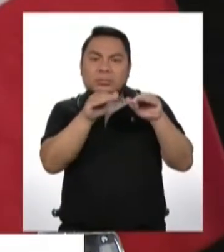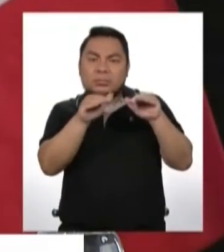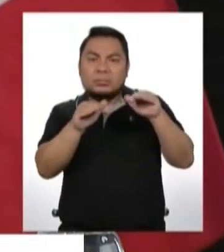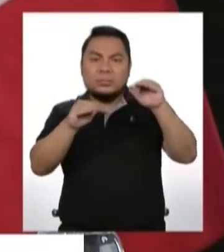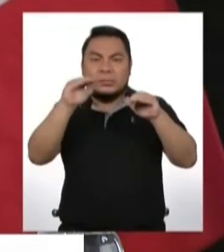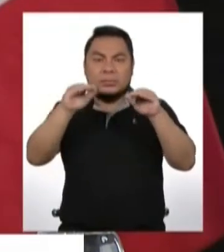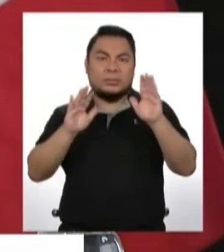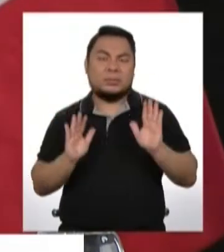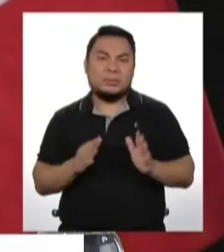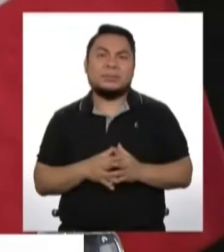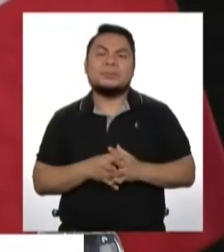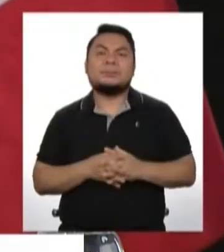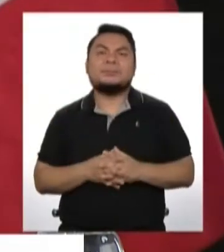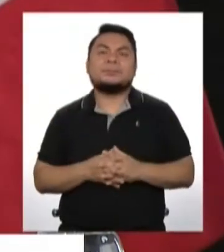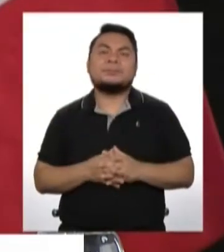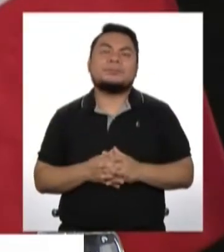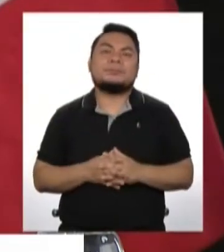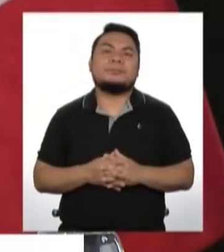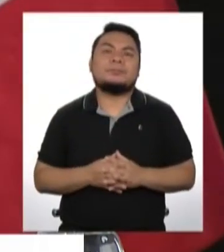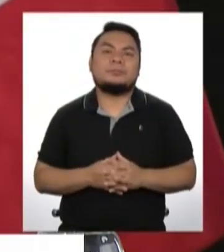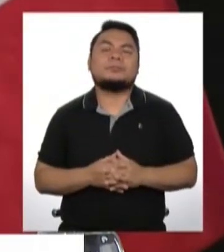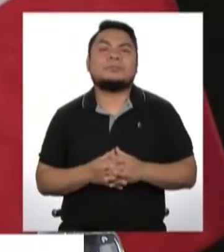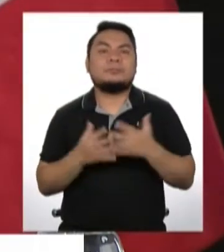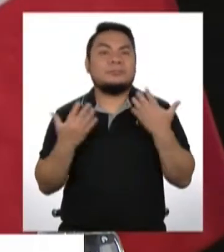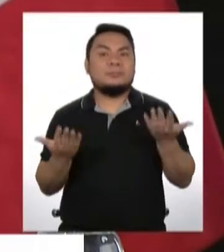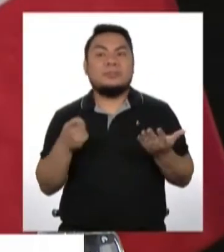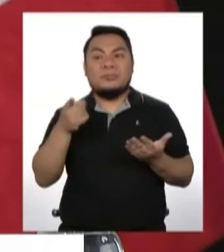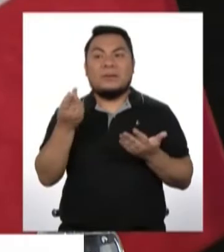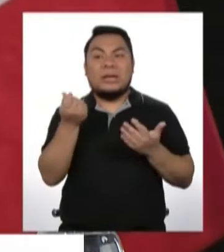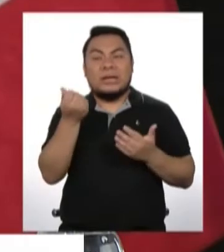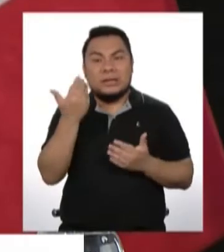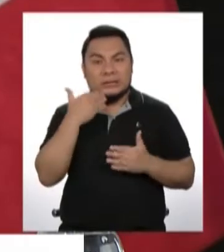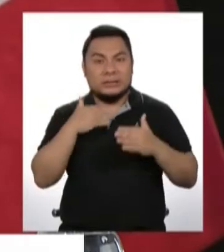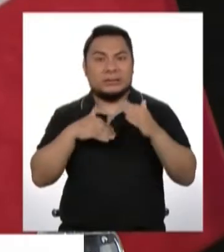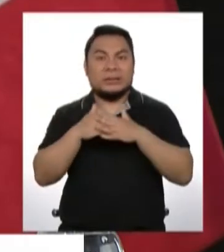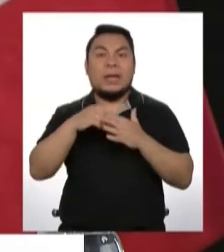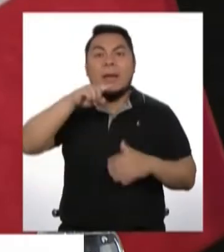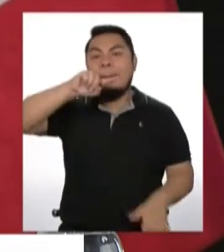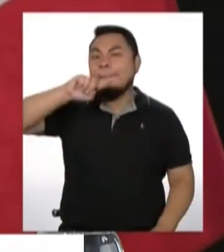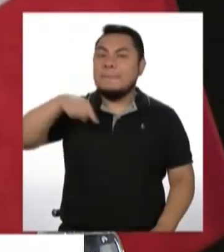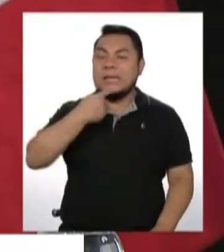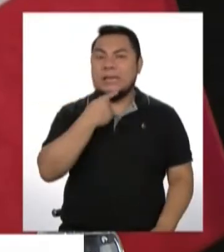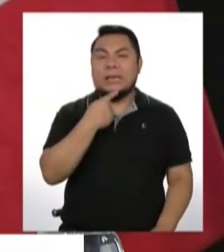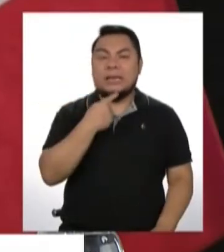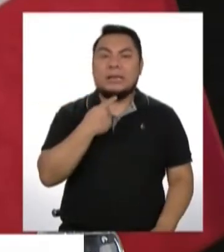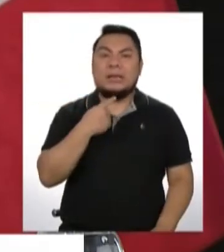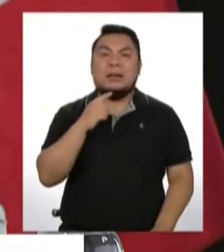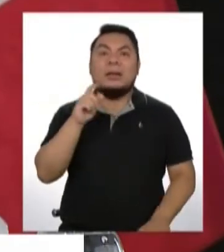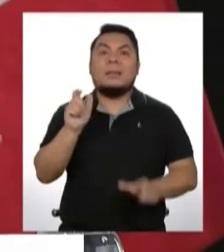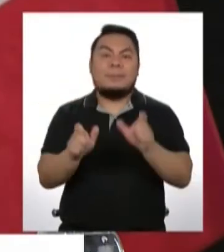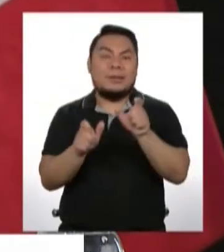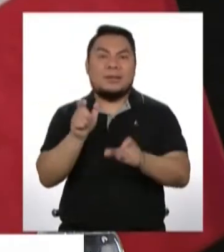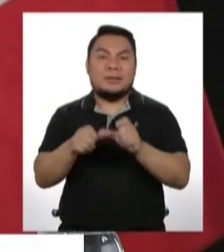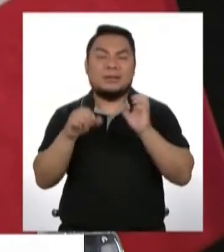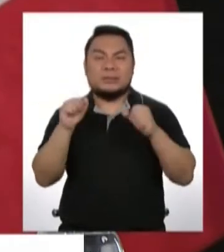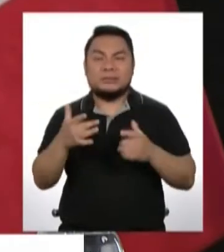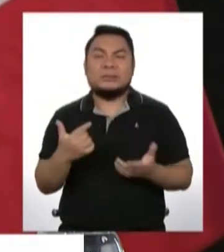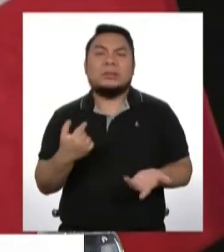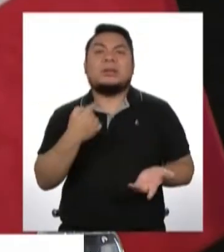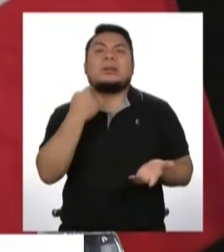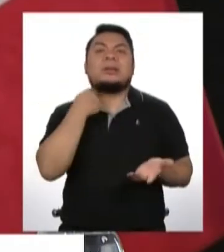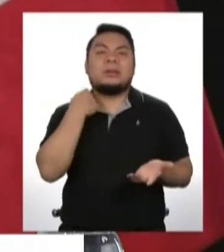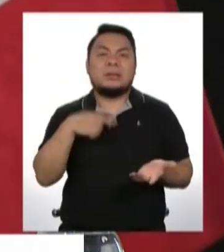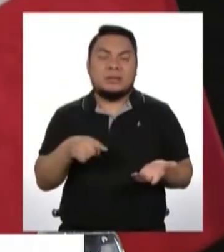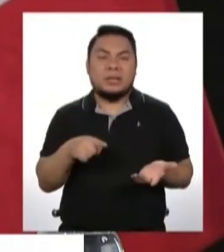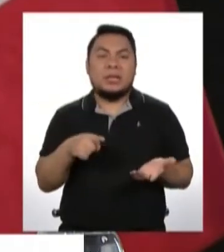medidas que hemos tomado. Ya estamos por llegar a los 1.000 casos de personas que fueron afectadas por el virus y